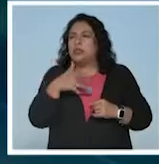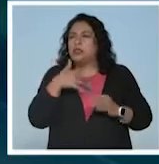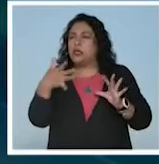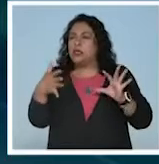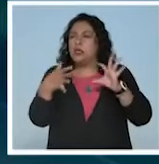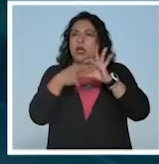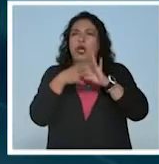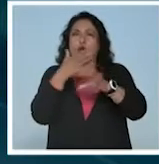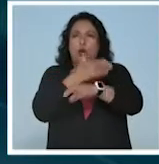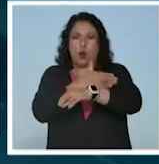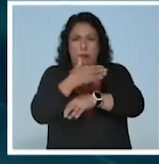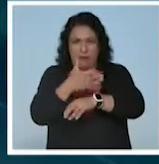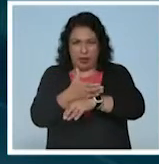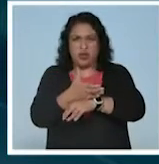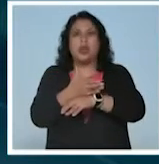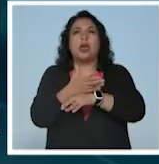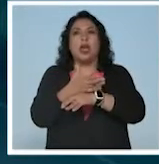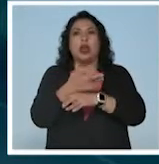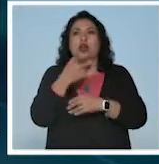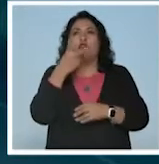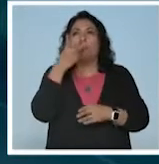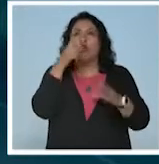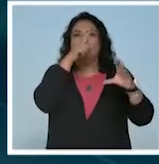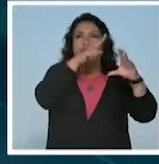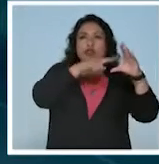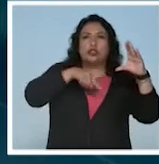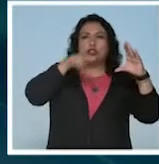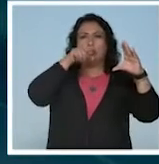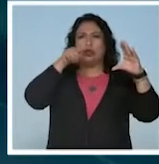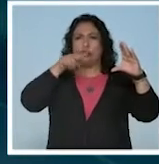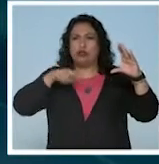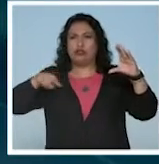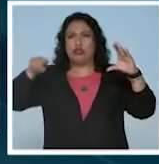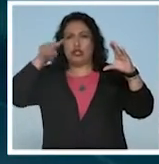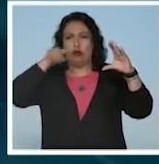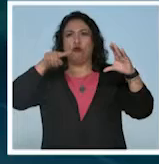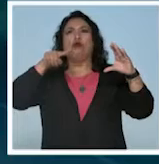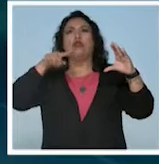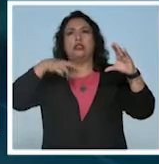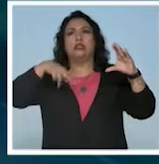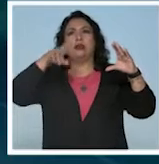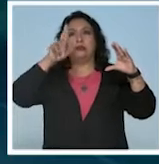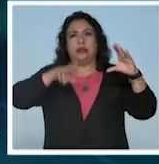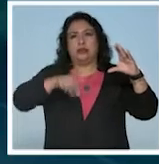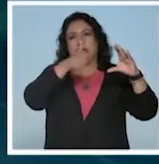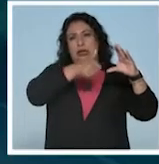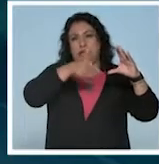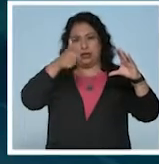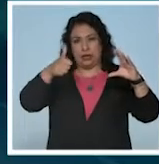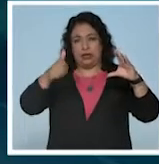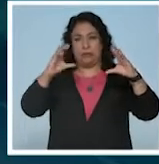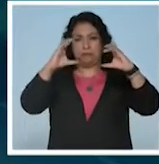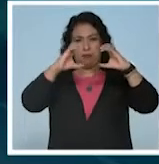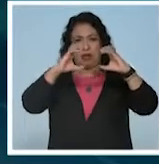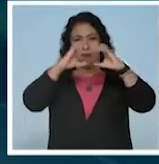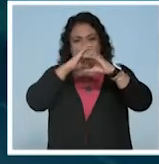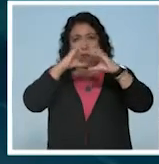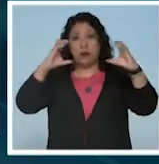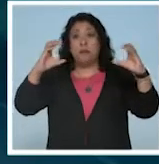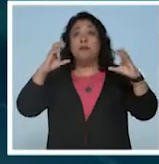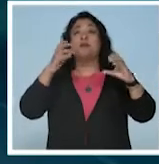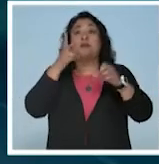de su compañero, dibujando dos círculos superpuestos que representaban a cada uno. Las reacciones